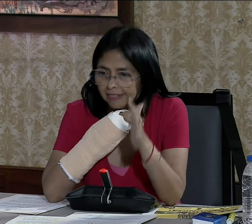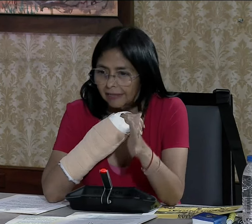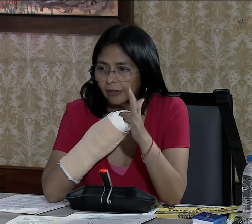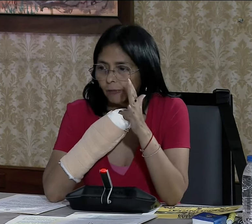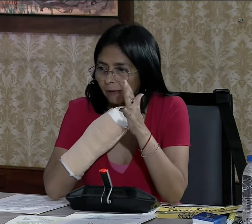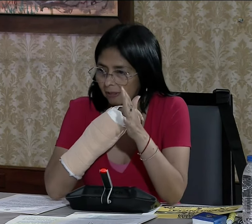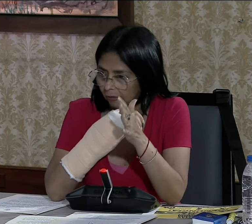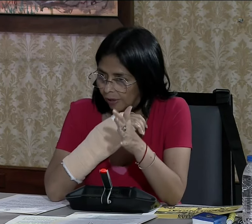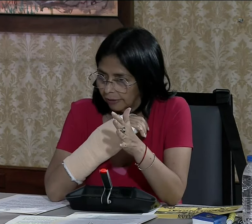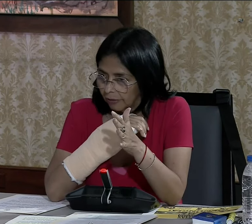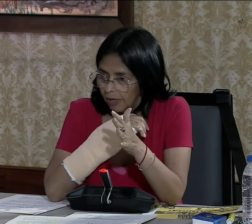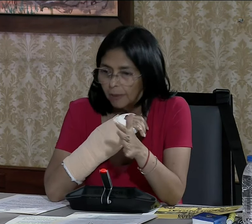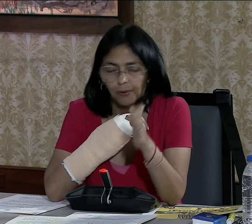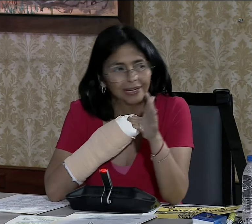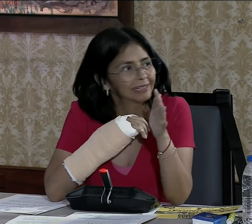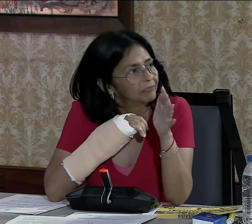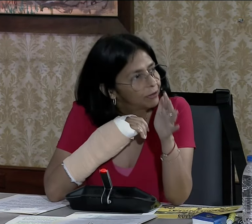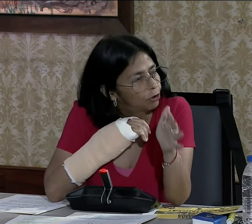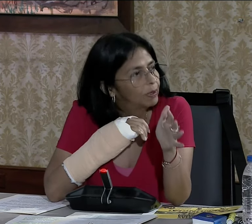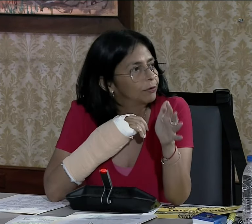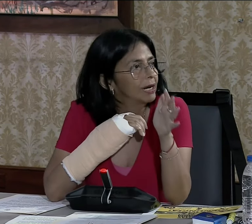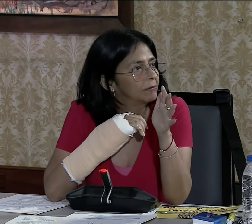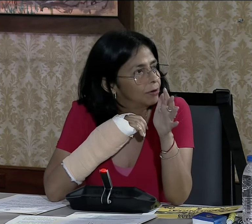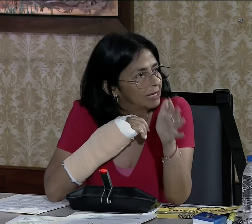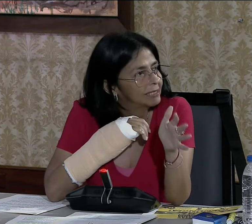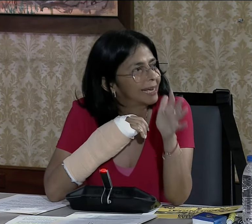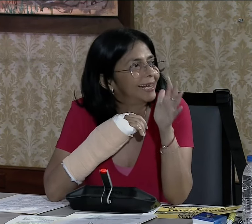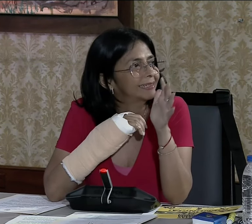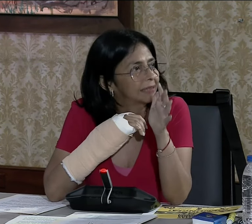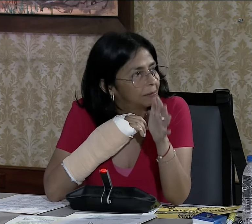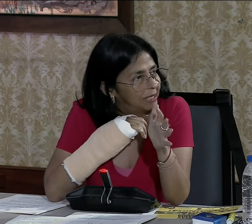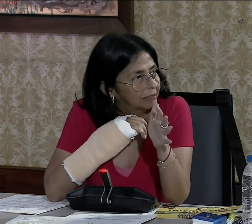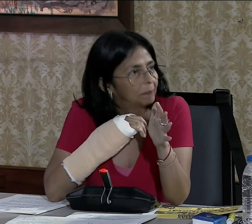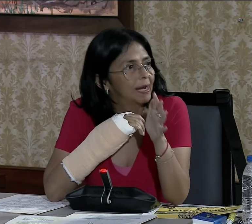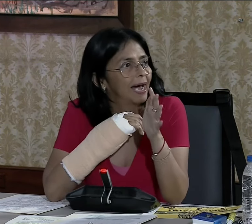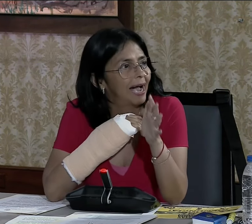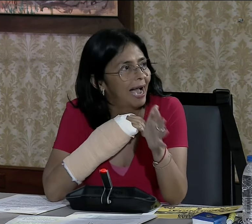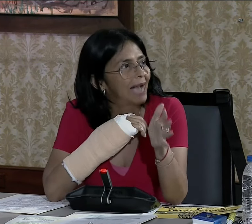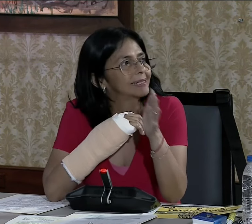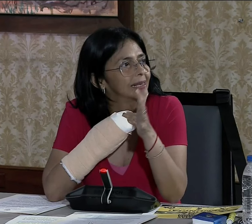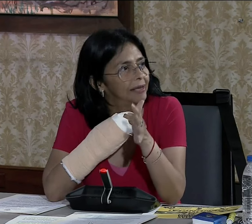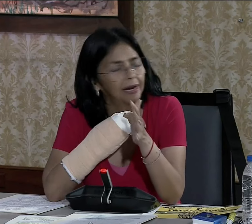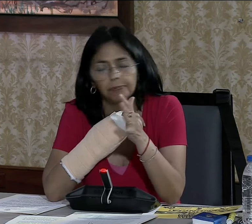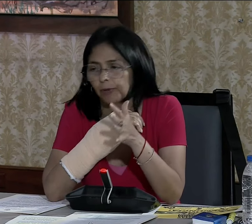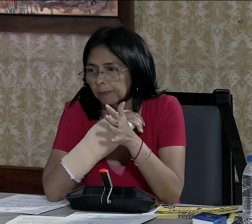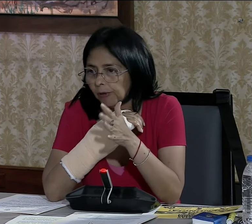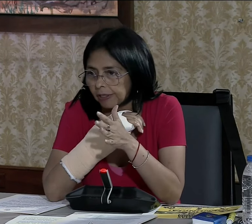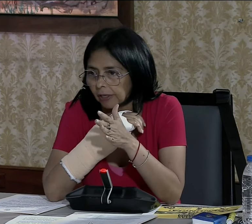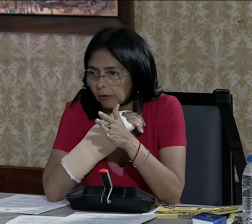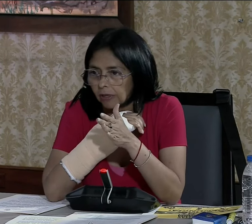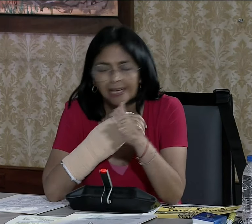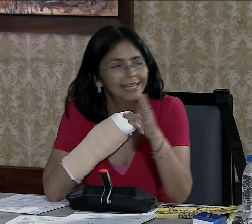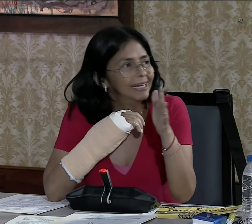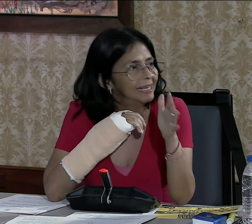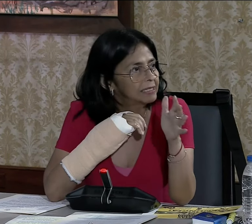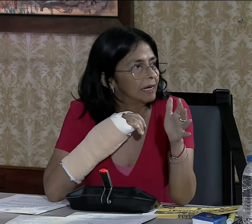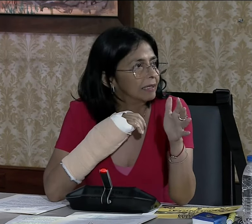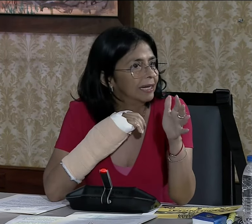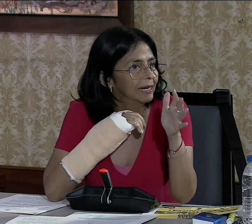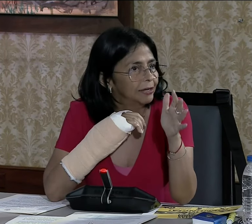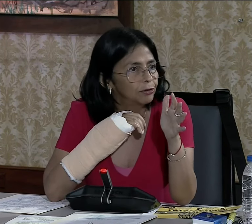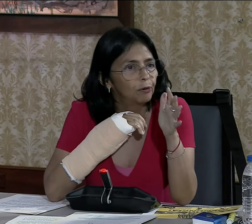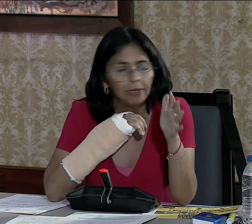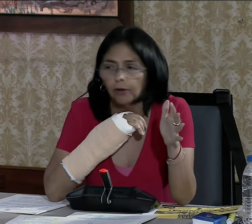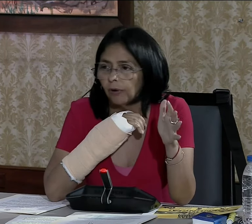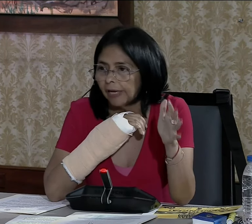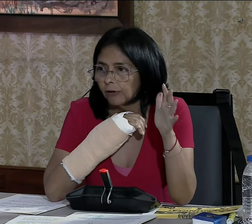Guarimba Fascista 2024, porque este fenómeno de la violencia extremista para acceder al poder político inicia